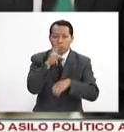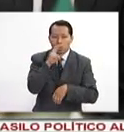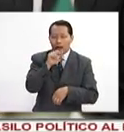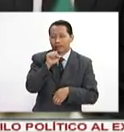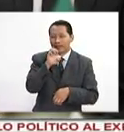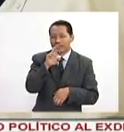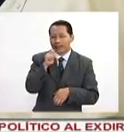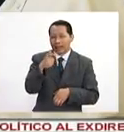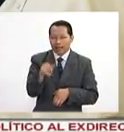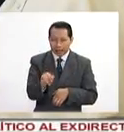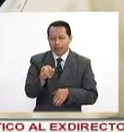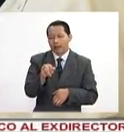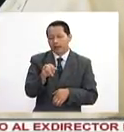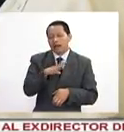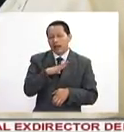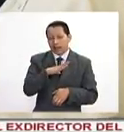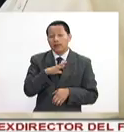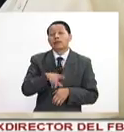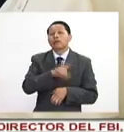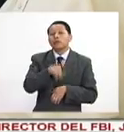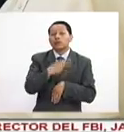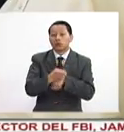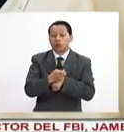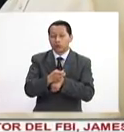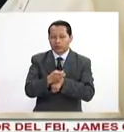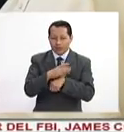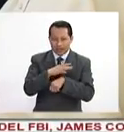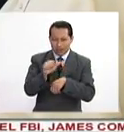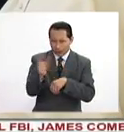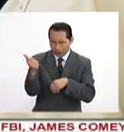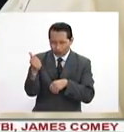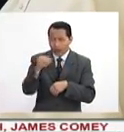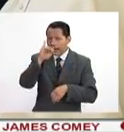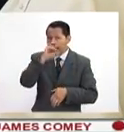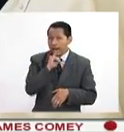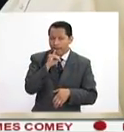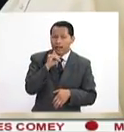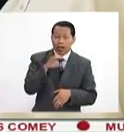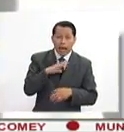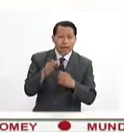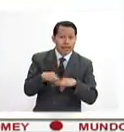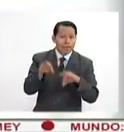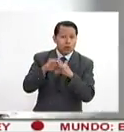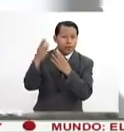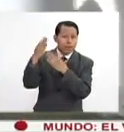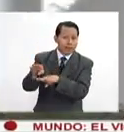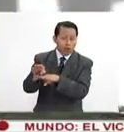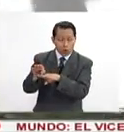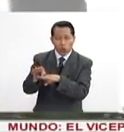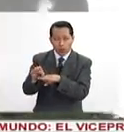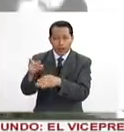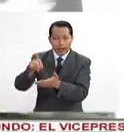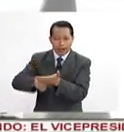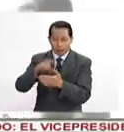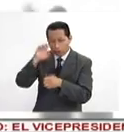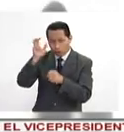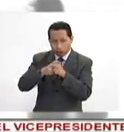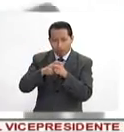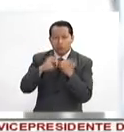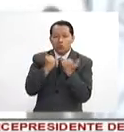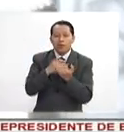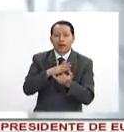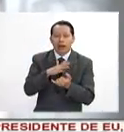Sergei Kislyak y después con Sergei Gorkov, jefe de un importante banco de desarrollo estatal del país europeo. A